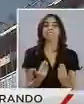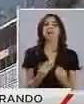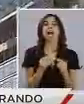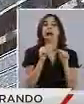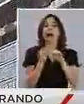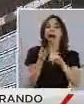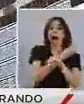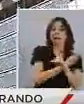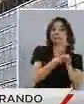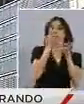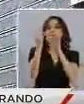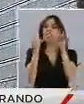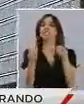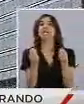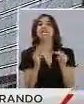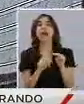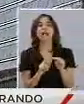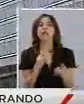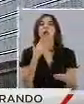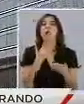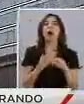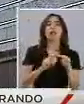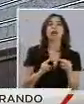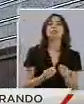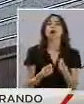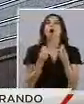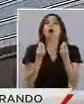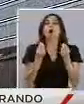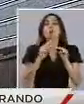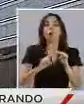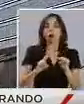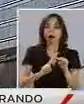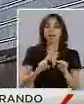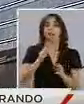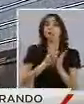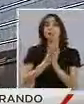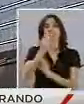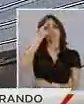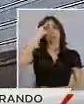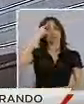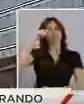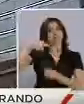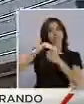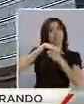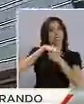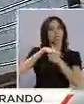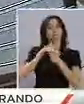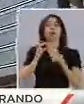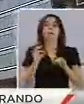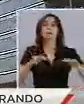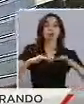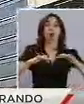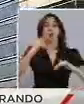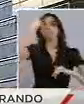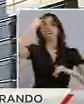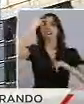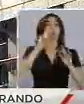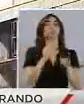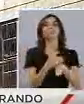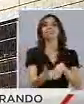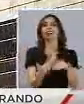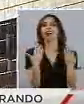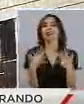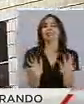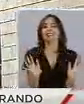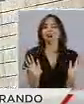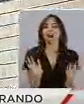con anterioridad qué es lo que van a hacer, cuándo lo van a hacer y cómo lo van a hacer. Si comenzamos a pensar en esta situación en el momento de la emergencia, ya va a ser tarde. Por